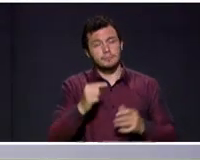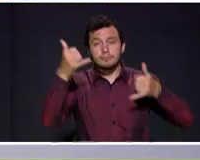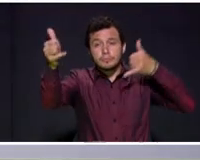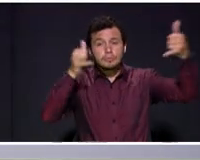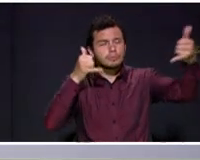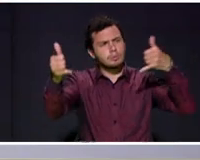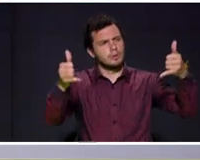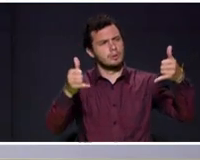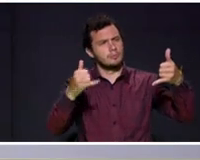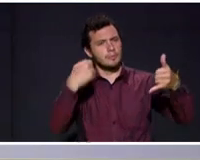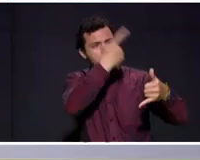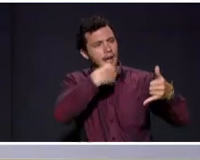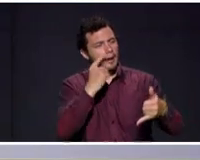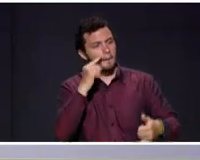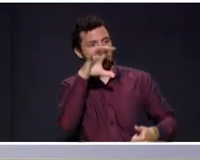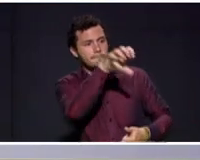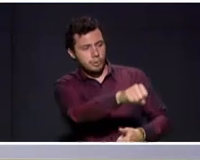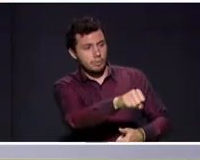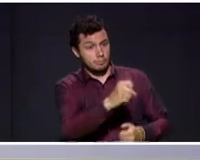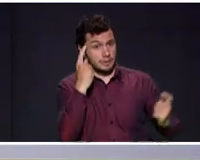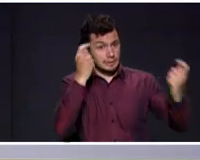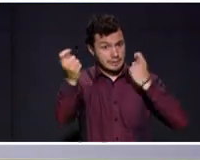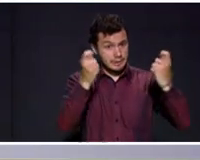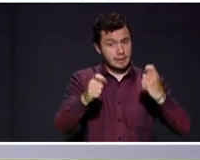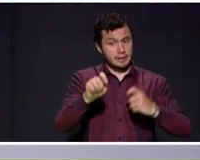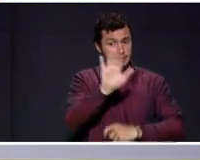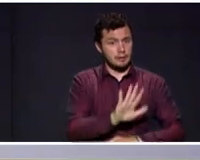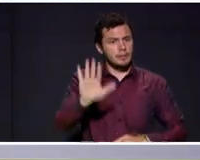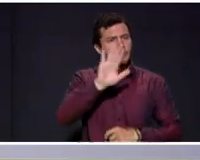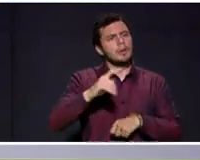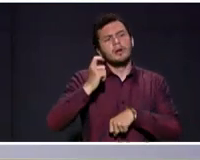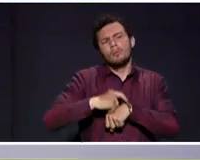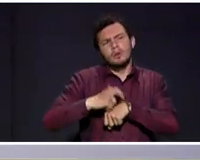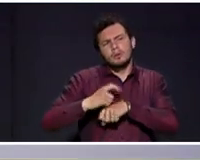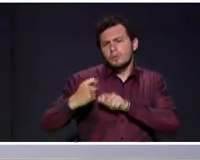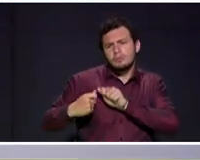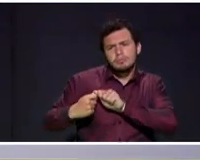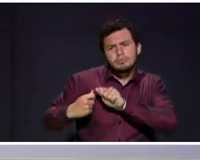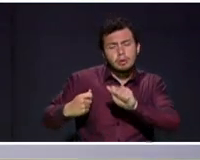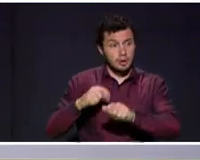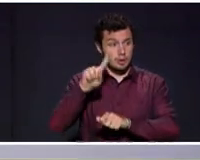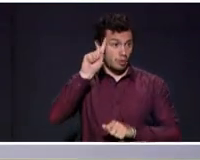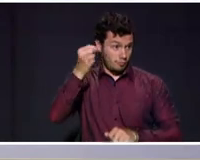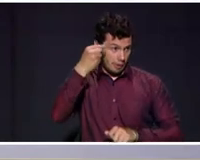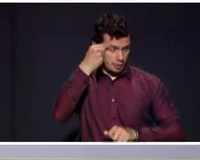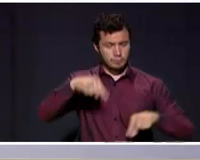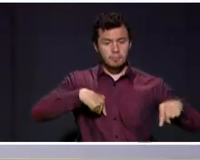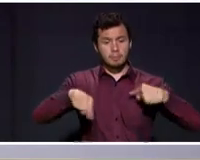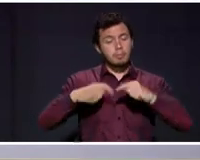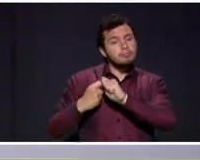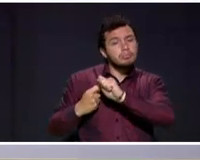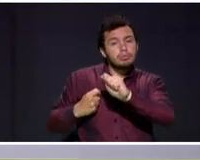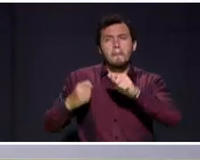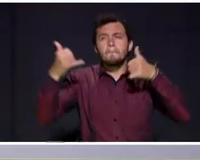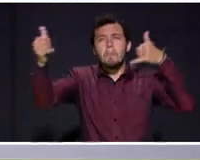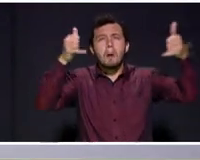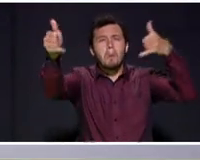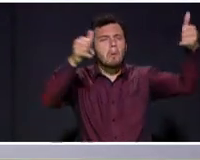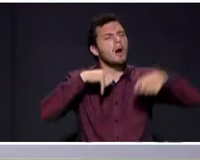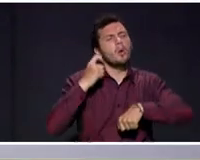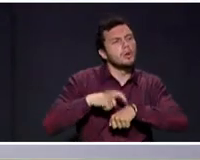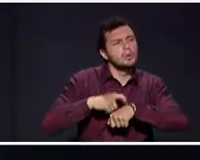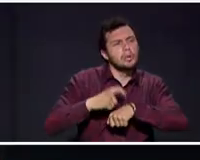como una de las estrategias para el departamento eso cuánto tiempo le tomaría en un evento al gobernación instalarlo y tenerlo en funcionamiento de una